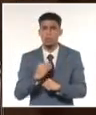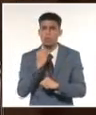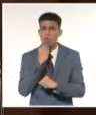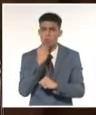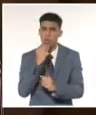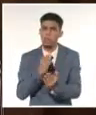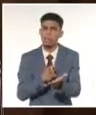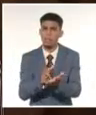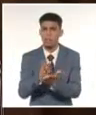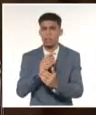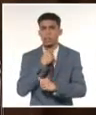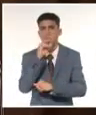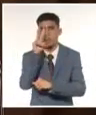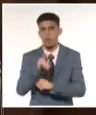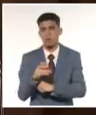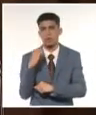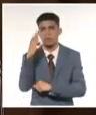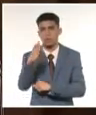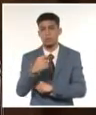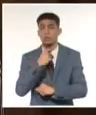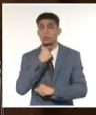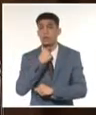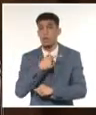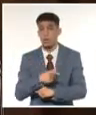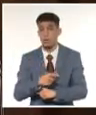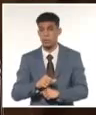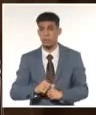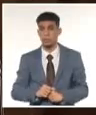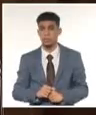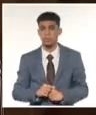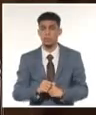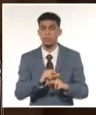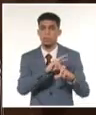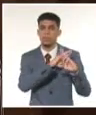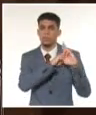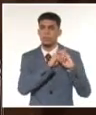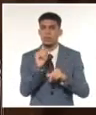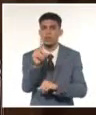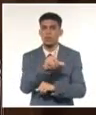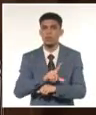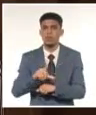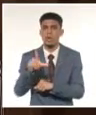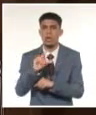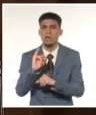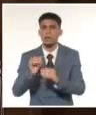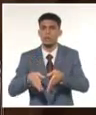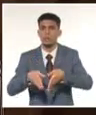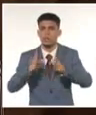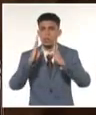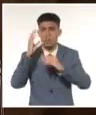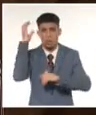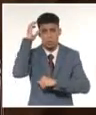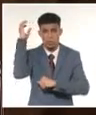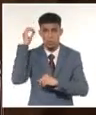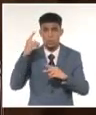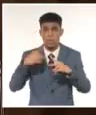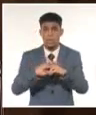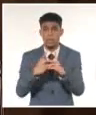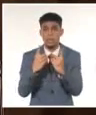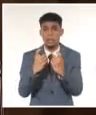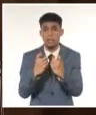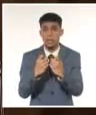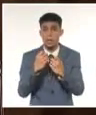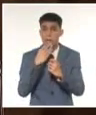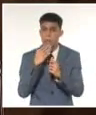seguir afrontando. Destaco, por ejemplo, la responsabilidad social de las instituciones estatales y la necesidad de una